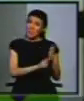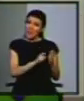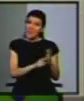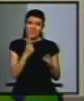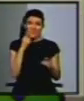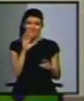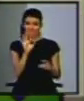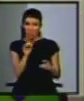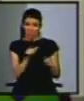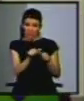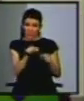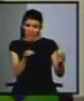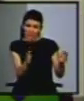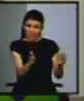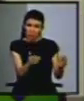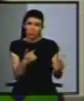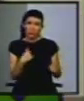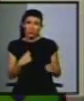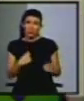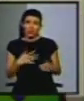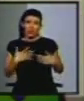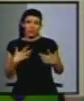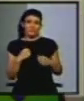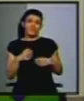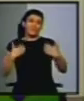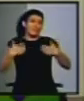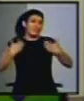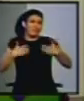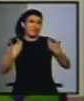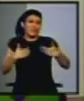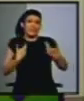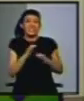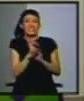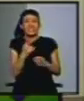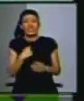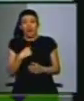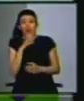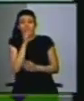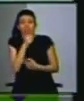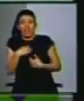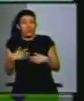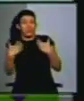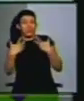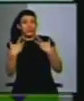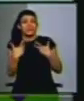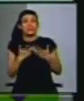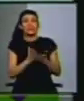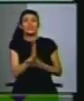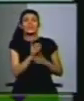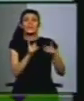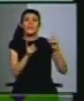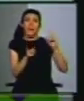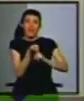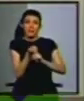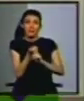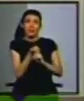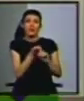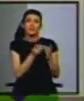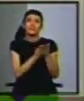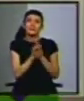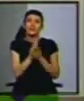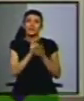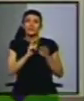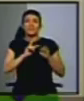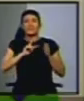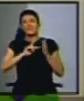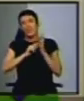50 metros cuadrados, donde yo era una persona tremendamente insoportable, que no me soportaba ni yo mismo. El matrimonio empezó a